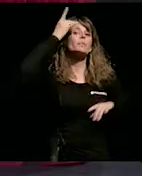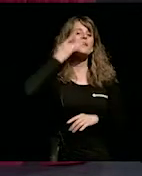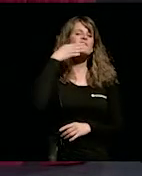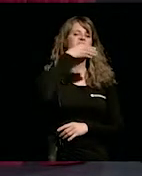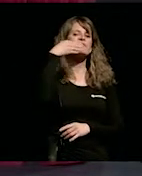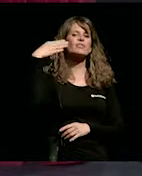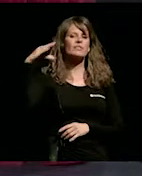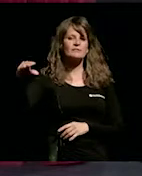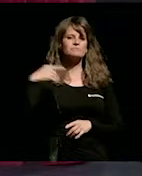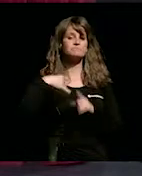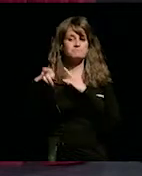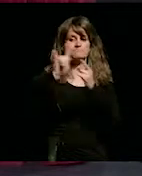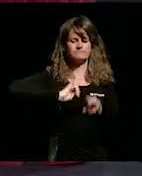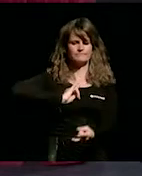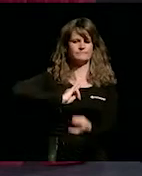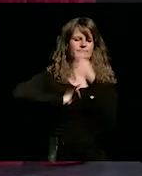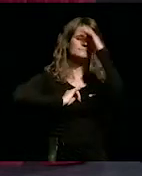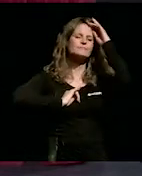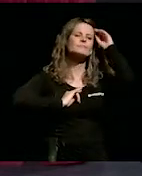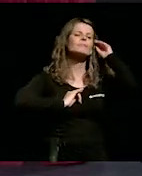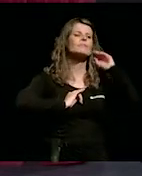por teléfono.